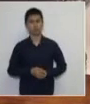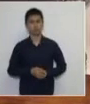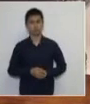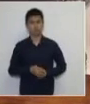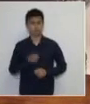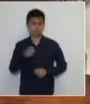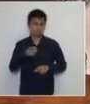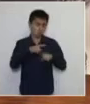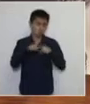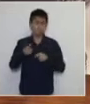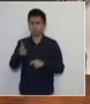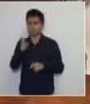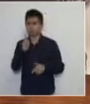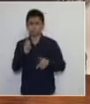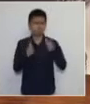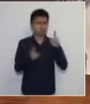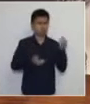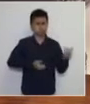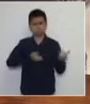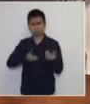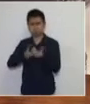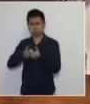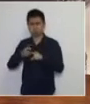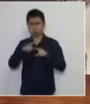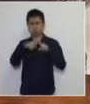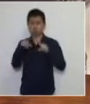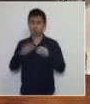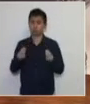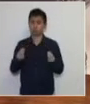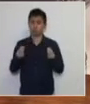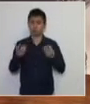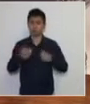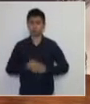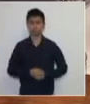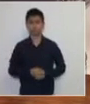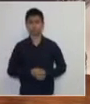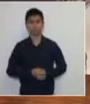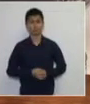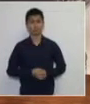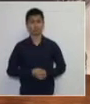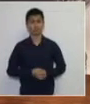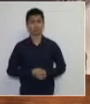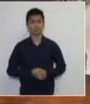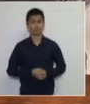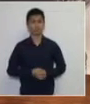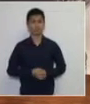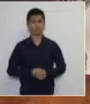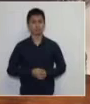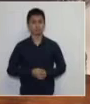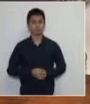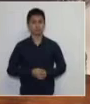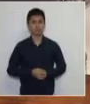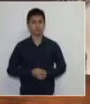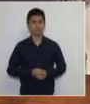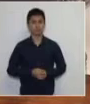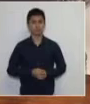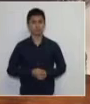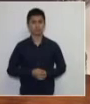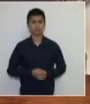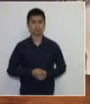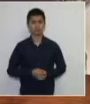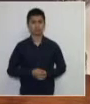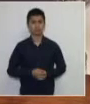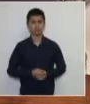enfrentamiento directamente entre las personas que viajaban a bordo de esa camioneta excitada de color roja y los elementos de la policía